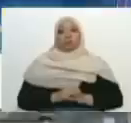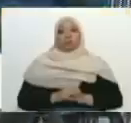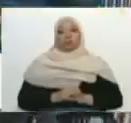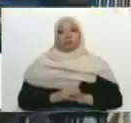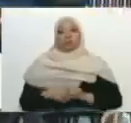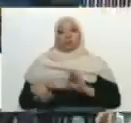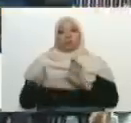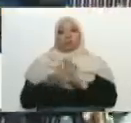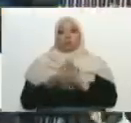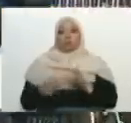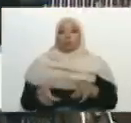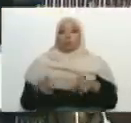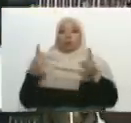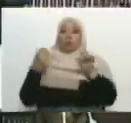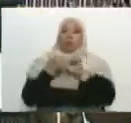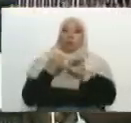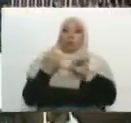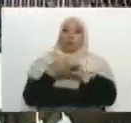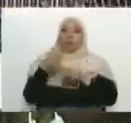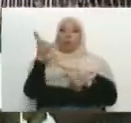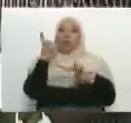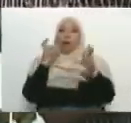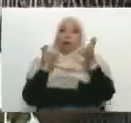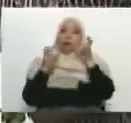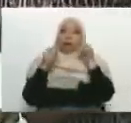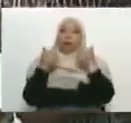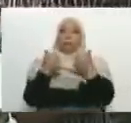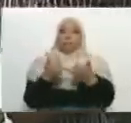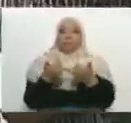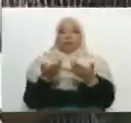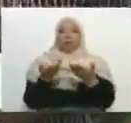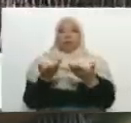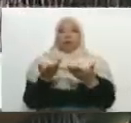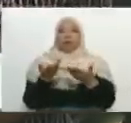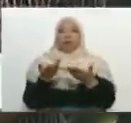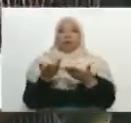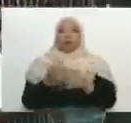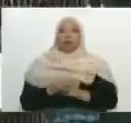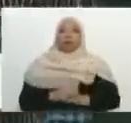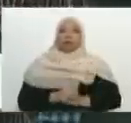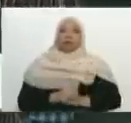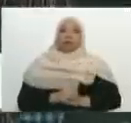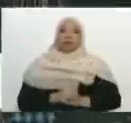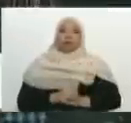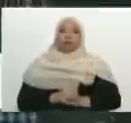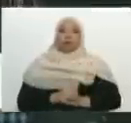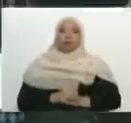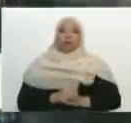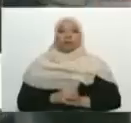se autoriza, escuchen bien, a la